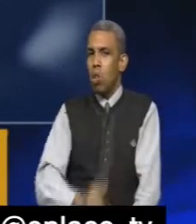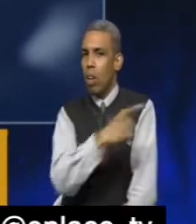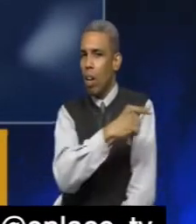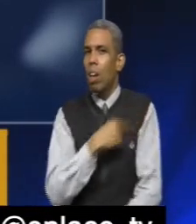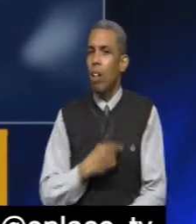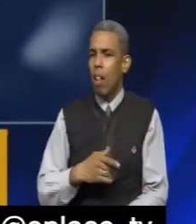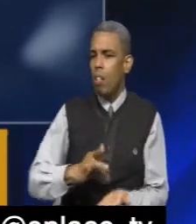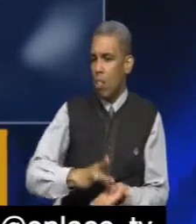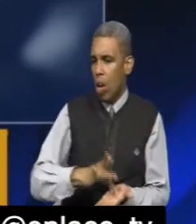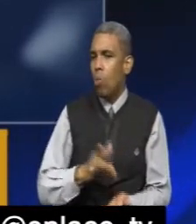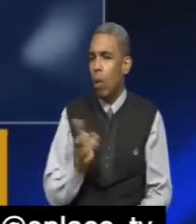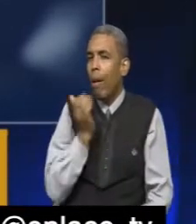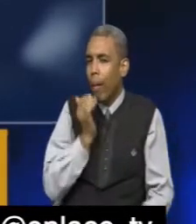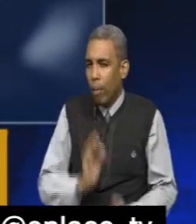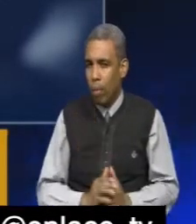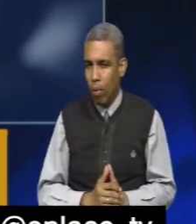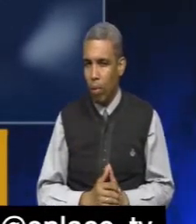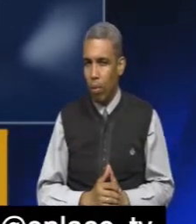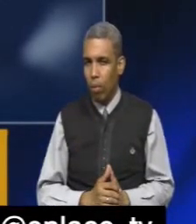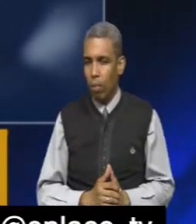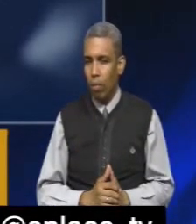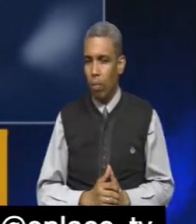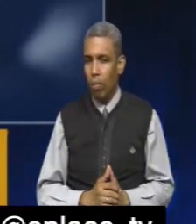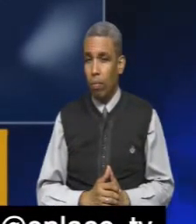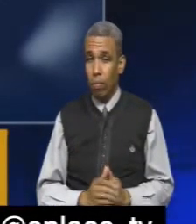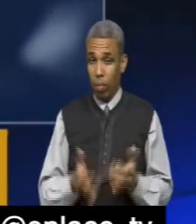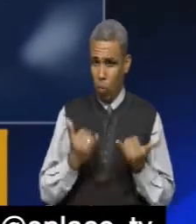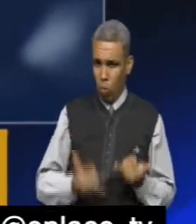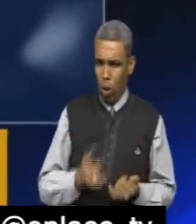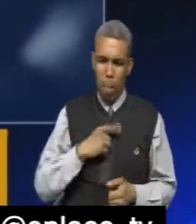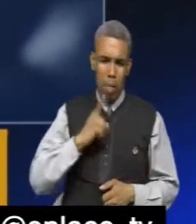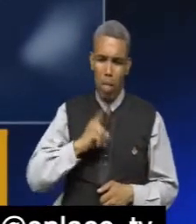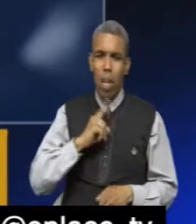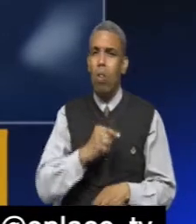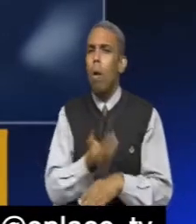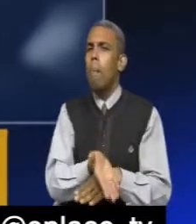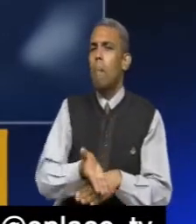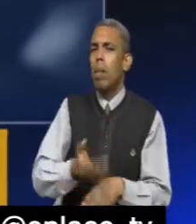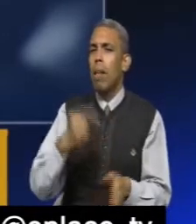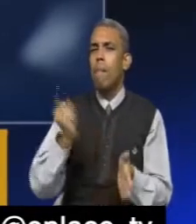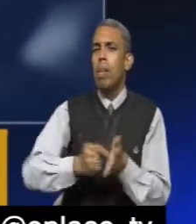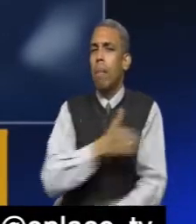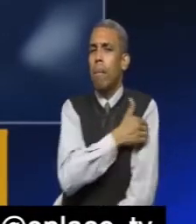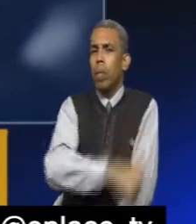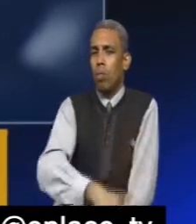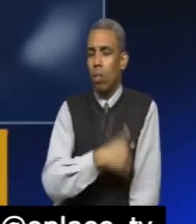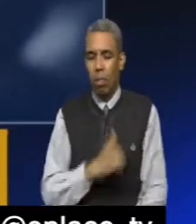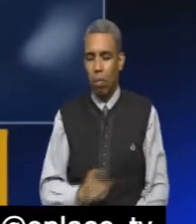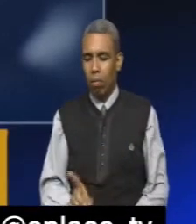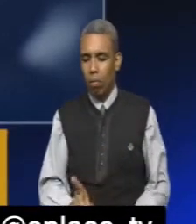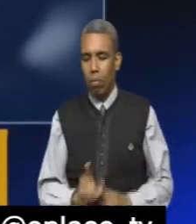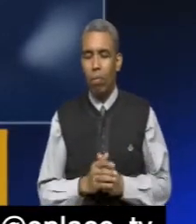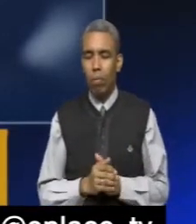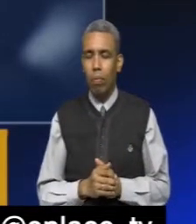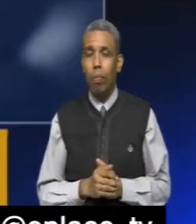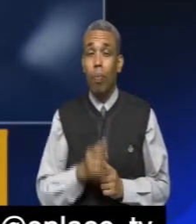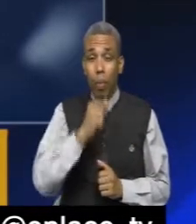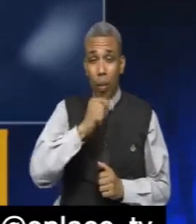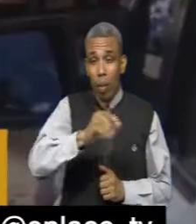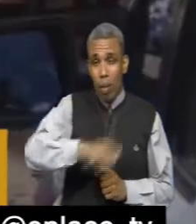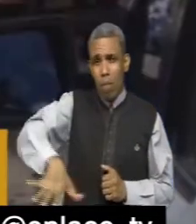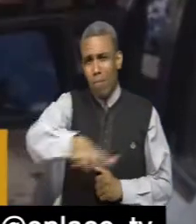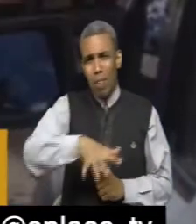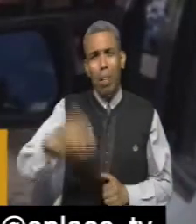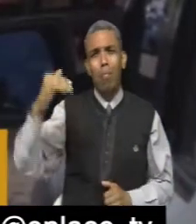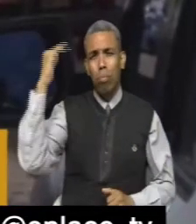muchas cosas que sucedieron ahorita en esta finca, imagínense el resto de los campos. En esta finca específicamente sucedieron muchos casos.